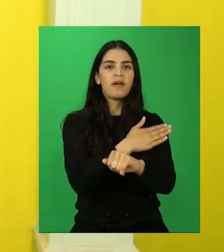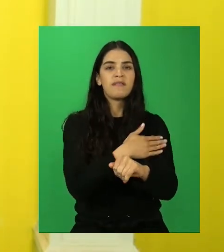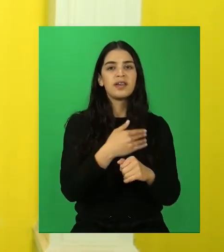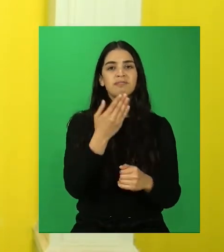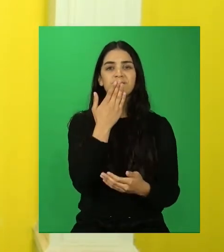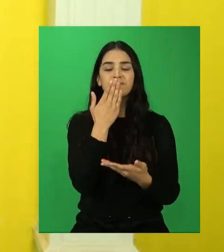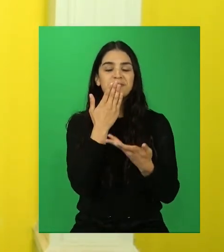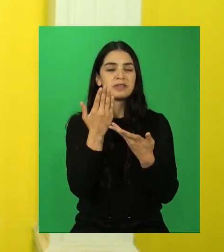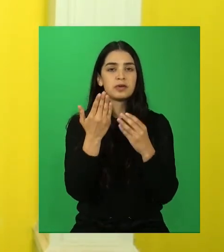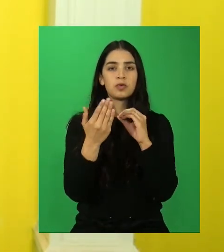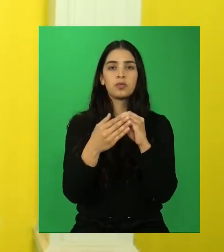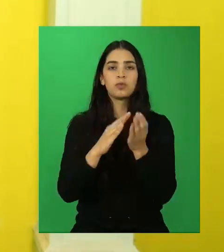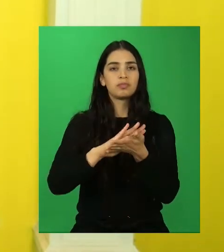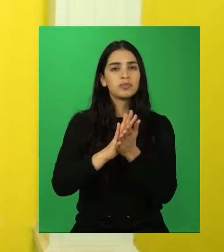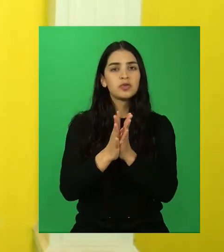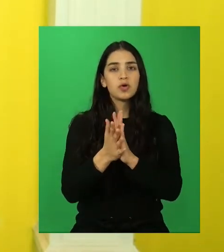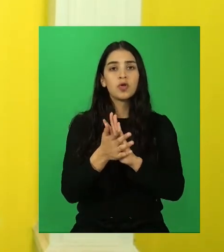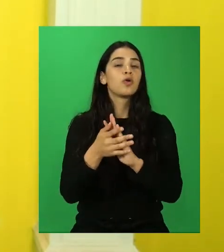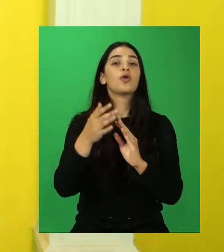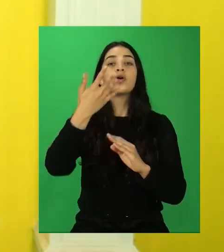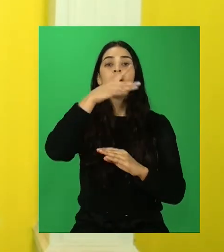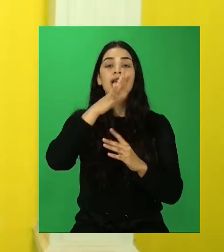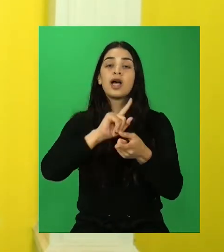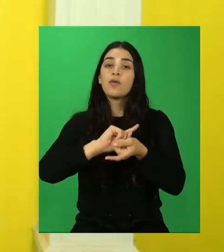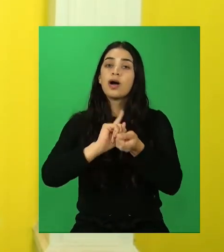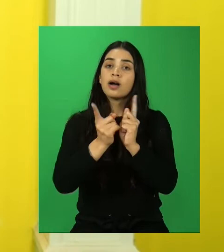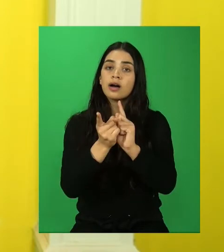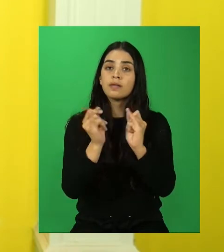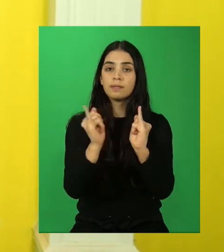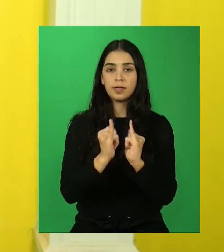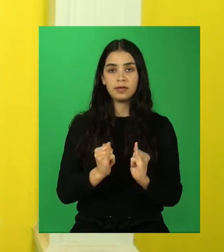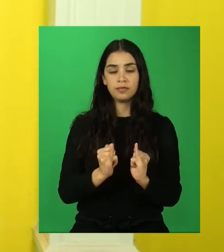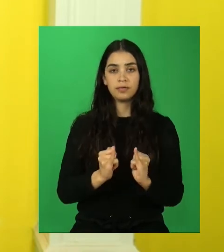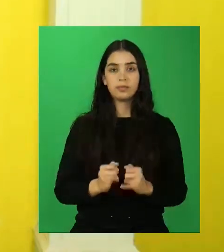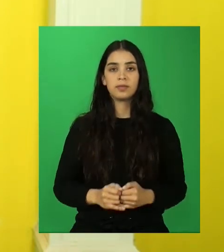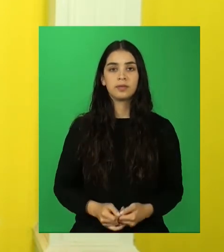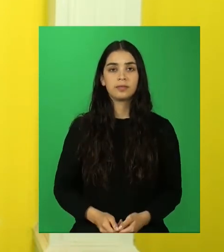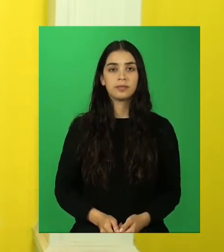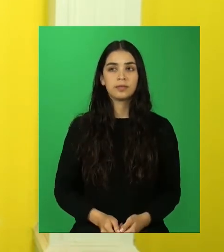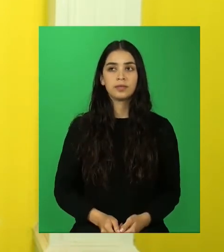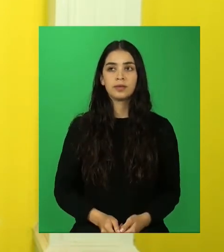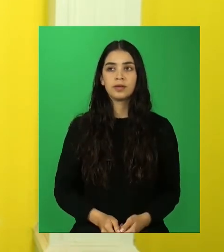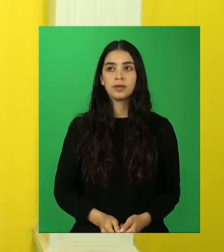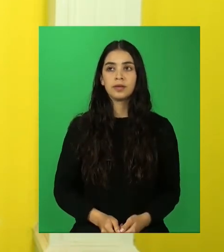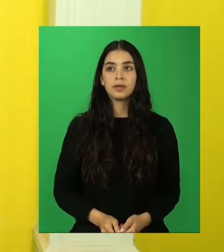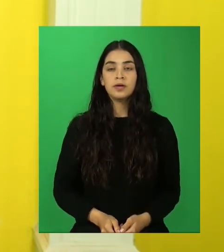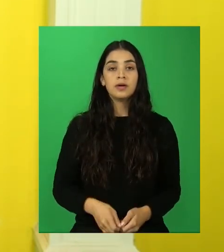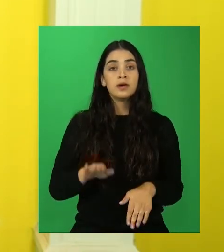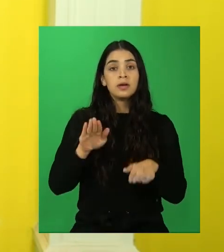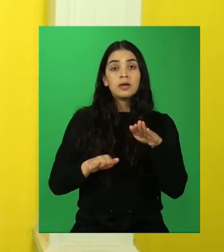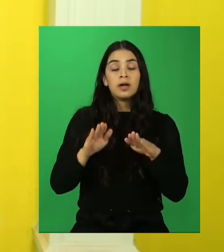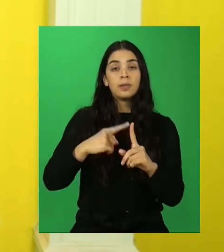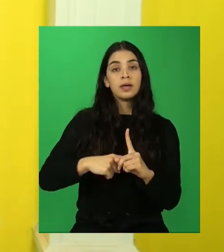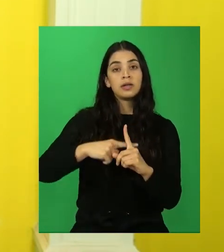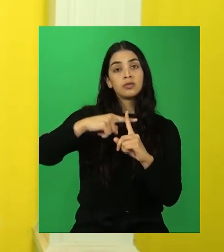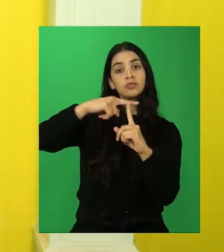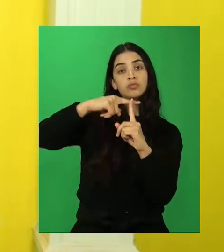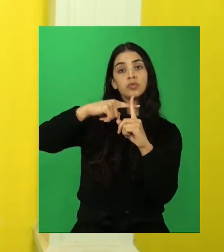dilatan o contraen igual que los sólidos si yo los expongo a altas o bajas